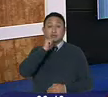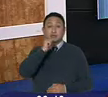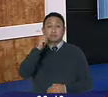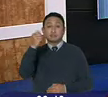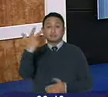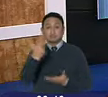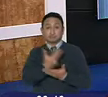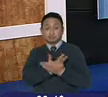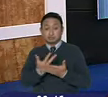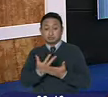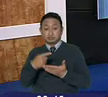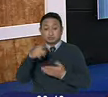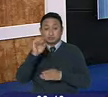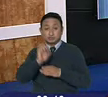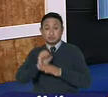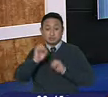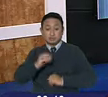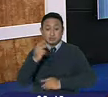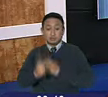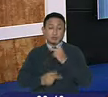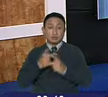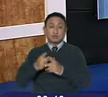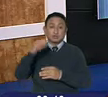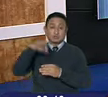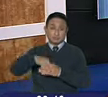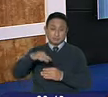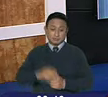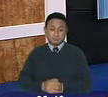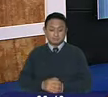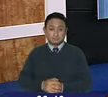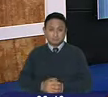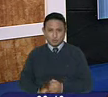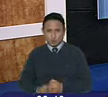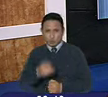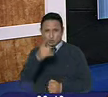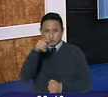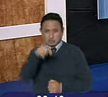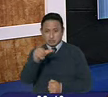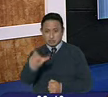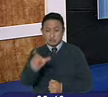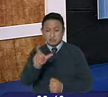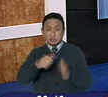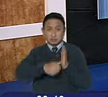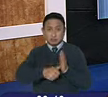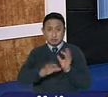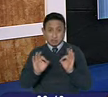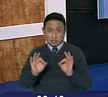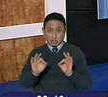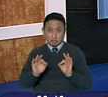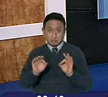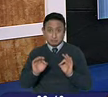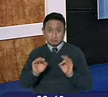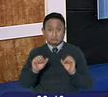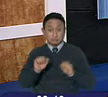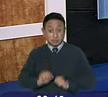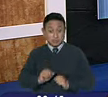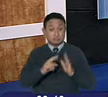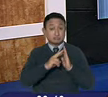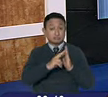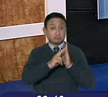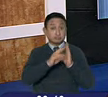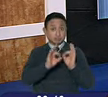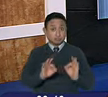para que en el país se lleve a cabo un nuevo proceso electoral. Si usted no posee la cédula de identidad, requisito primordial para